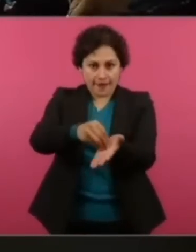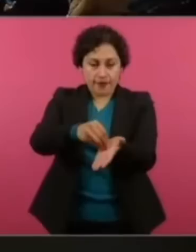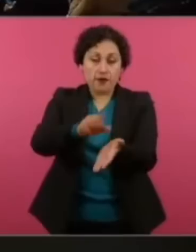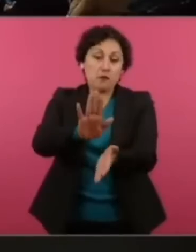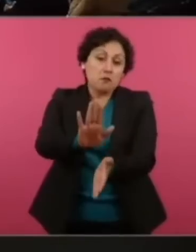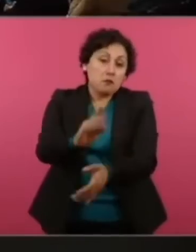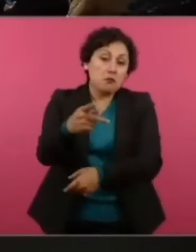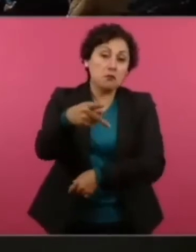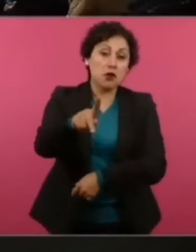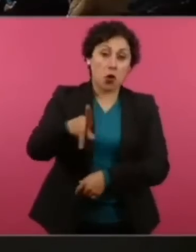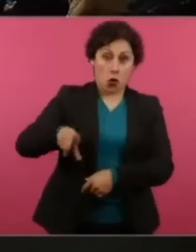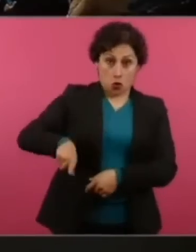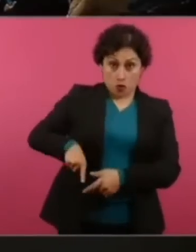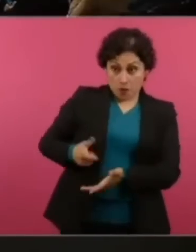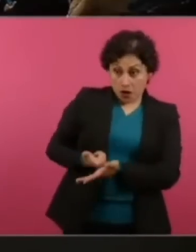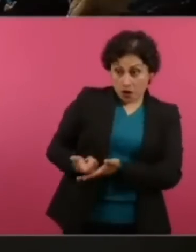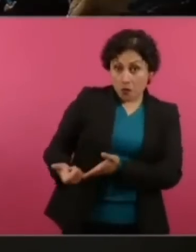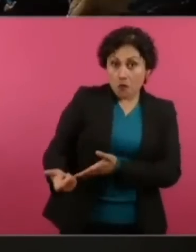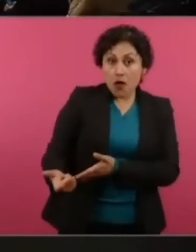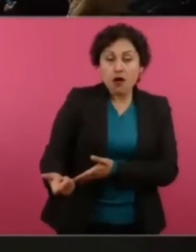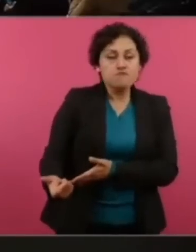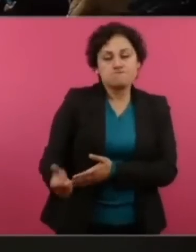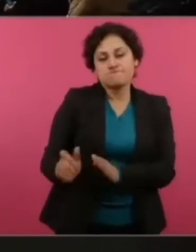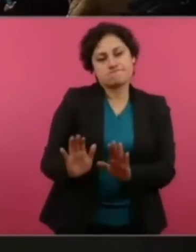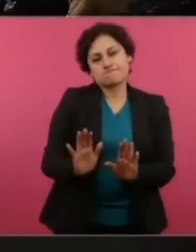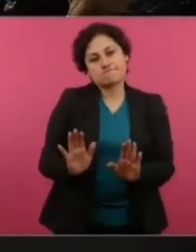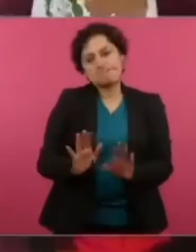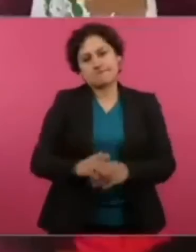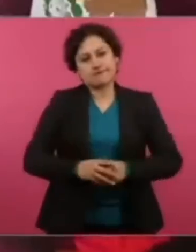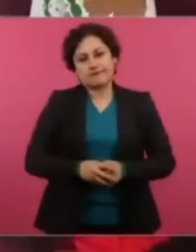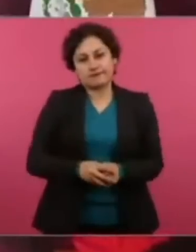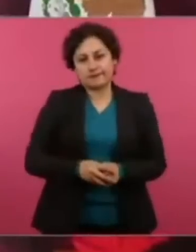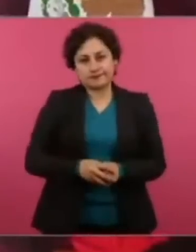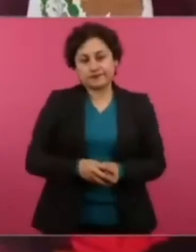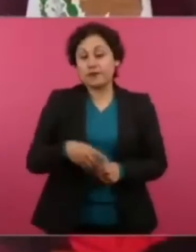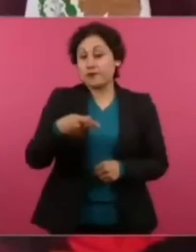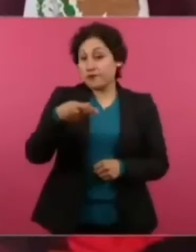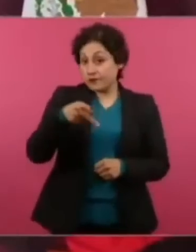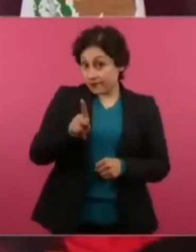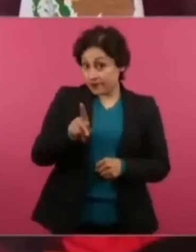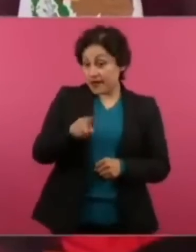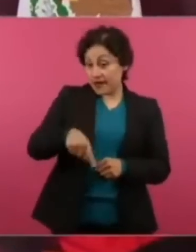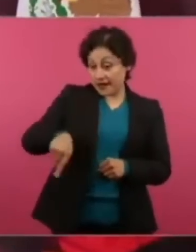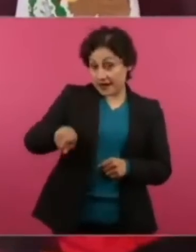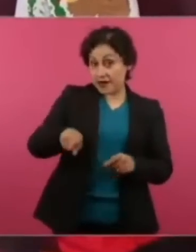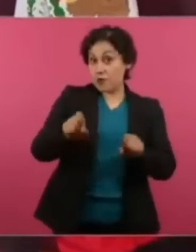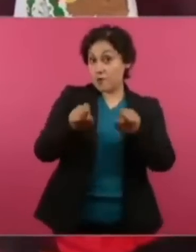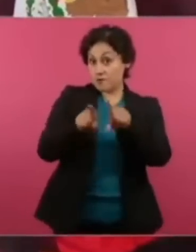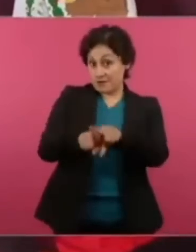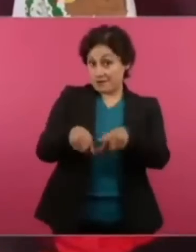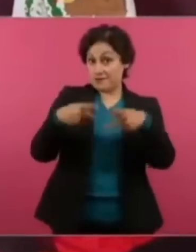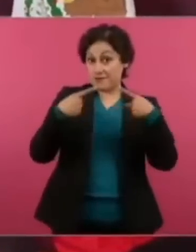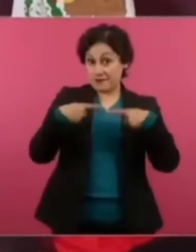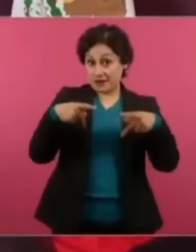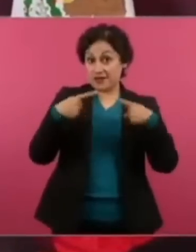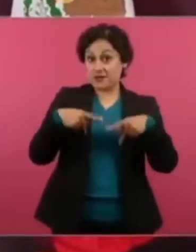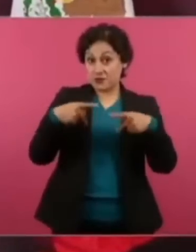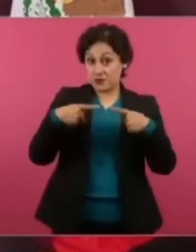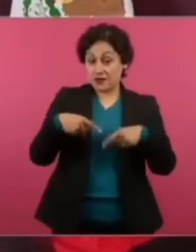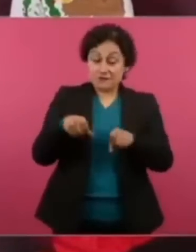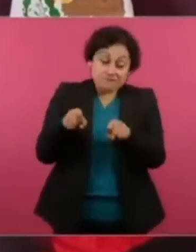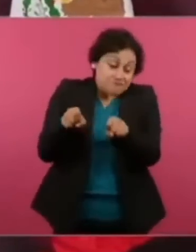gobierno, pero el mismo grupo de poder económico